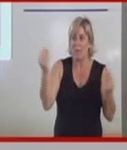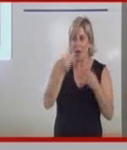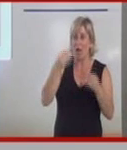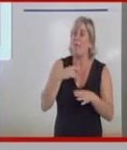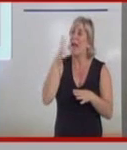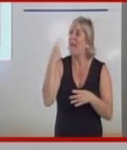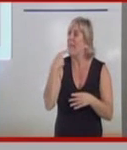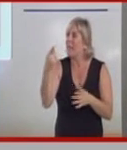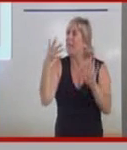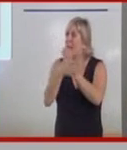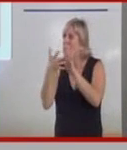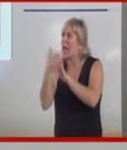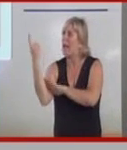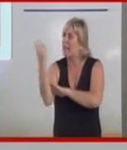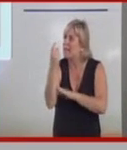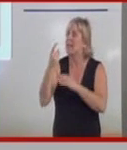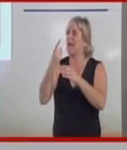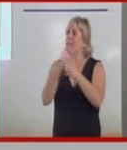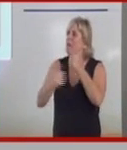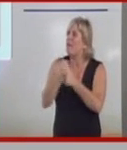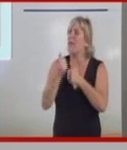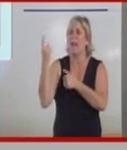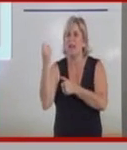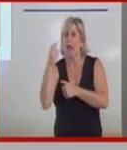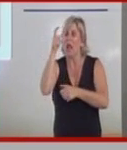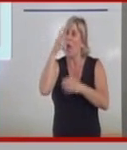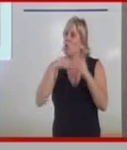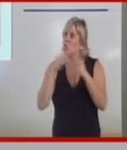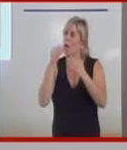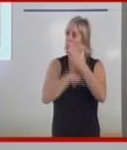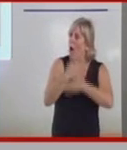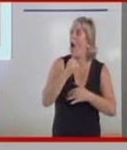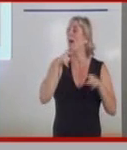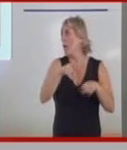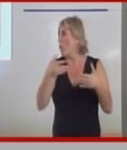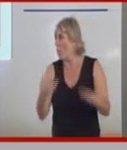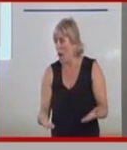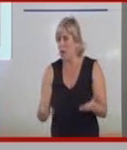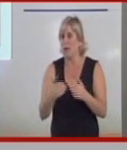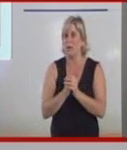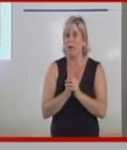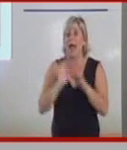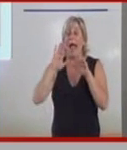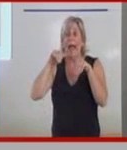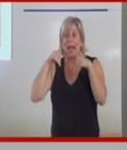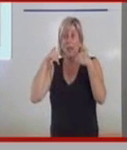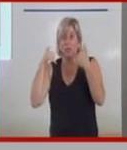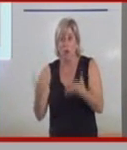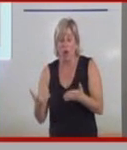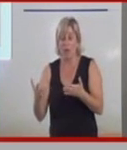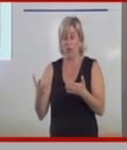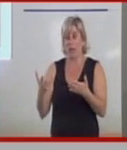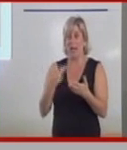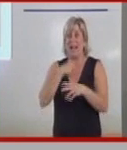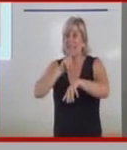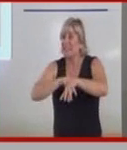necesidades y preferencias de los usuarios y, lógicamente, dependiendo del tipo de producto que vayamos a desarrollar o de servicio,